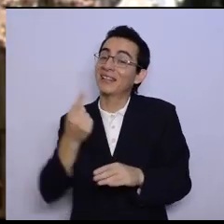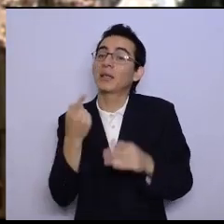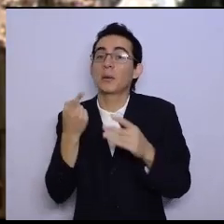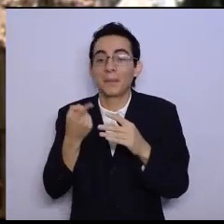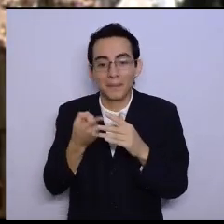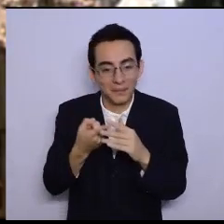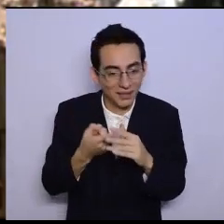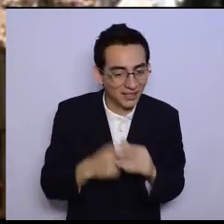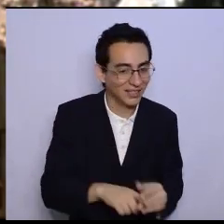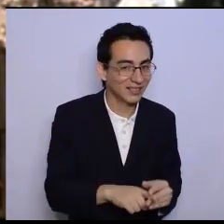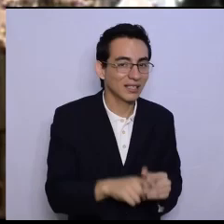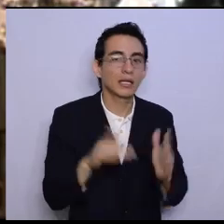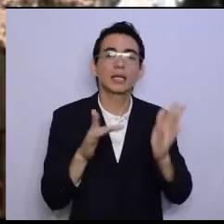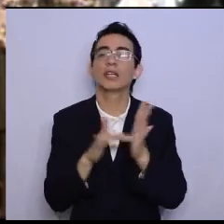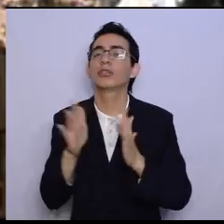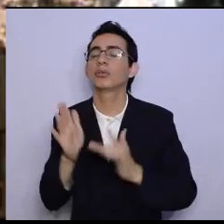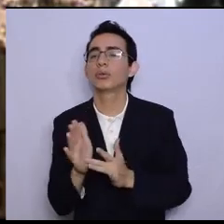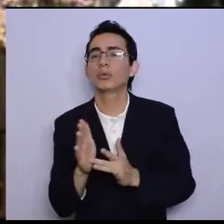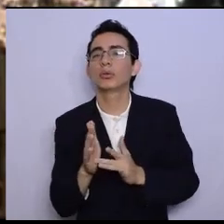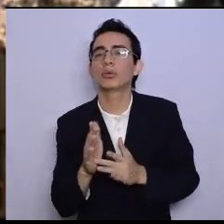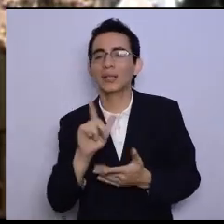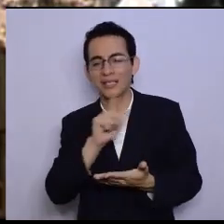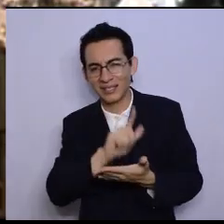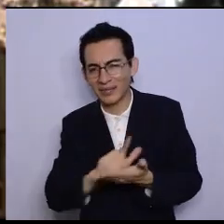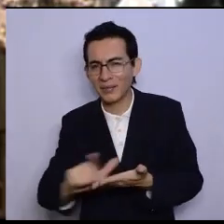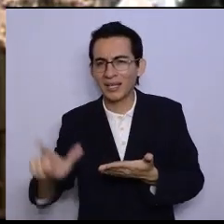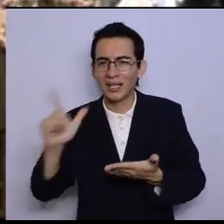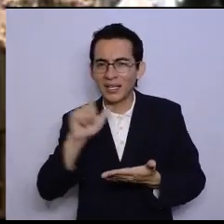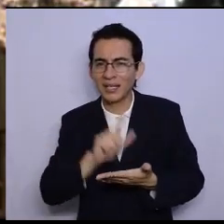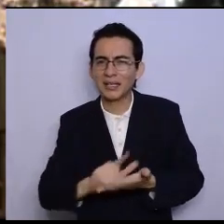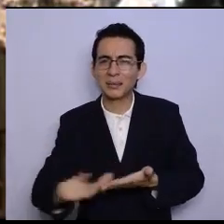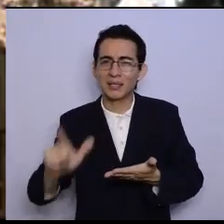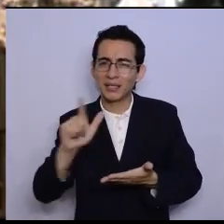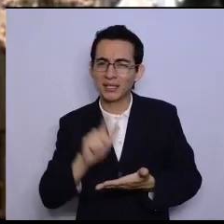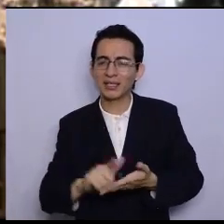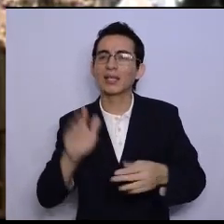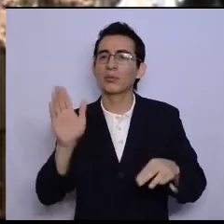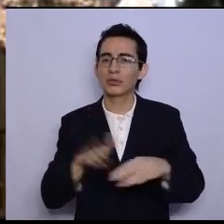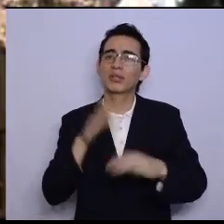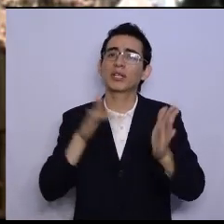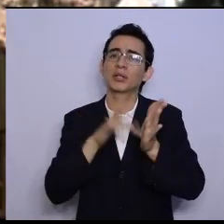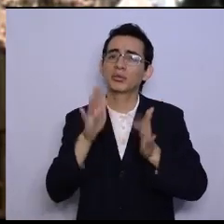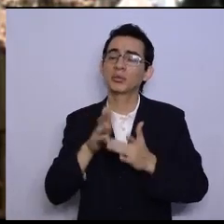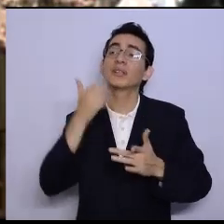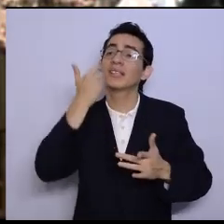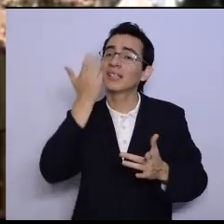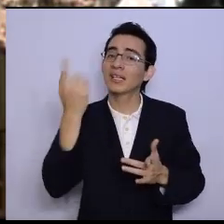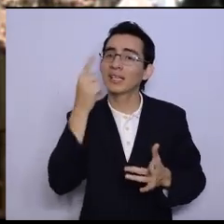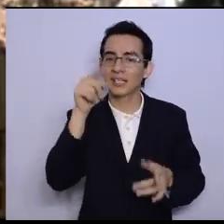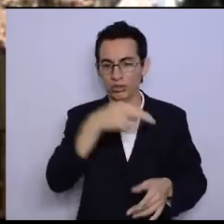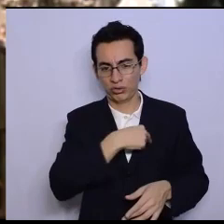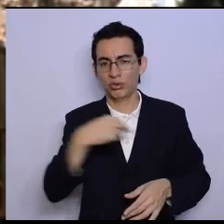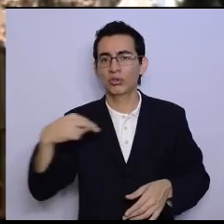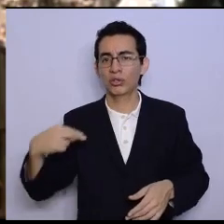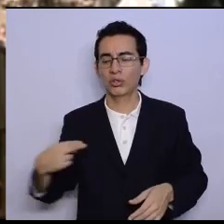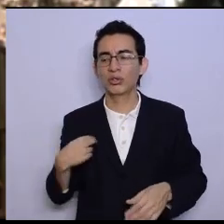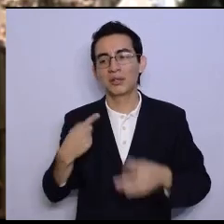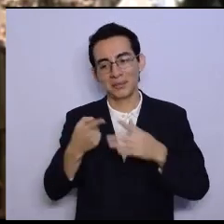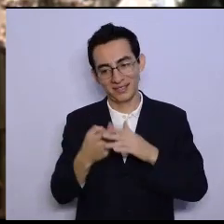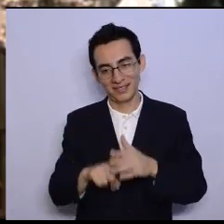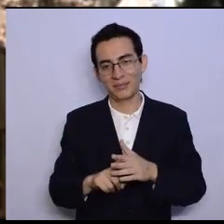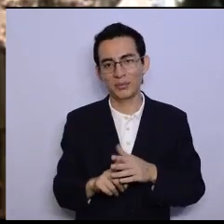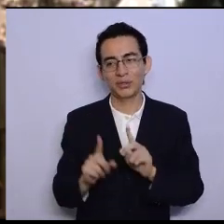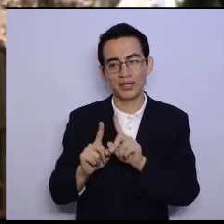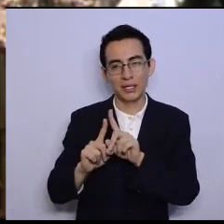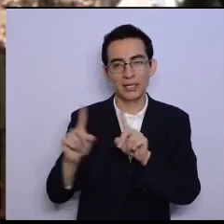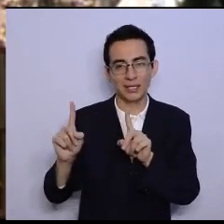santificación, porque Dios quiere que cada vez más nos alejemos del pecado. Bueno, ese proceso durará